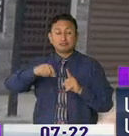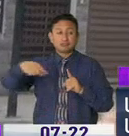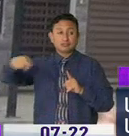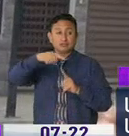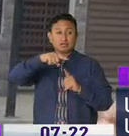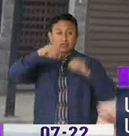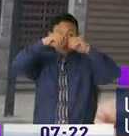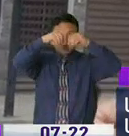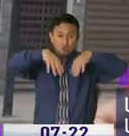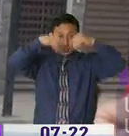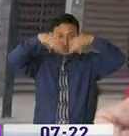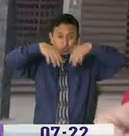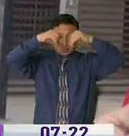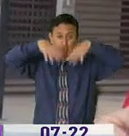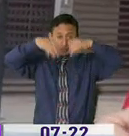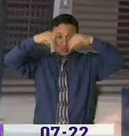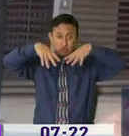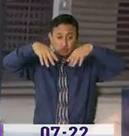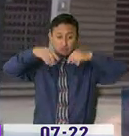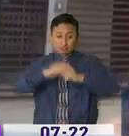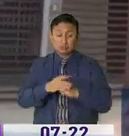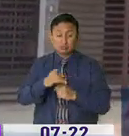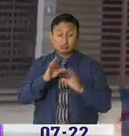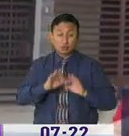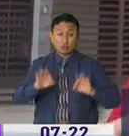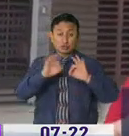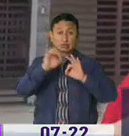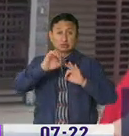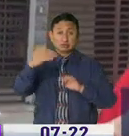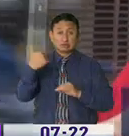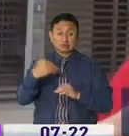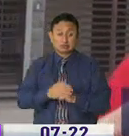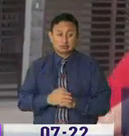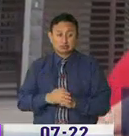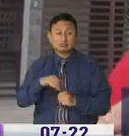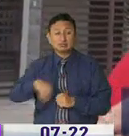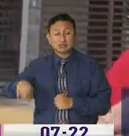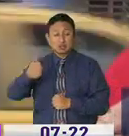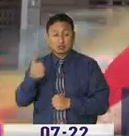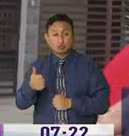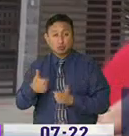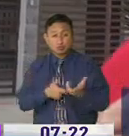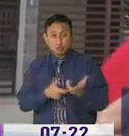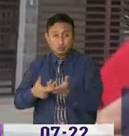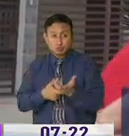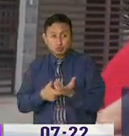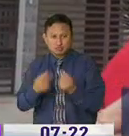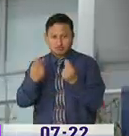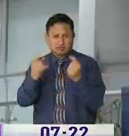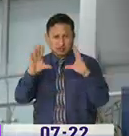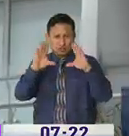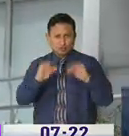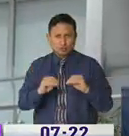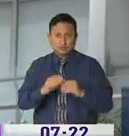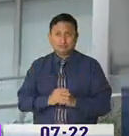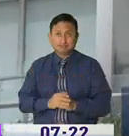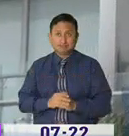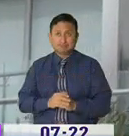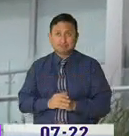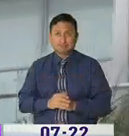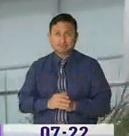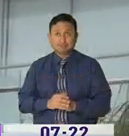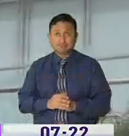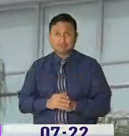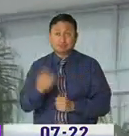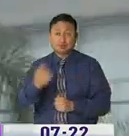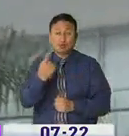más importante, que tiene sistema hidráulico. Fuimos a trabajar con las bombas de ellos y se controló rápidamente. Afortunadamente, solo se trató de daños